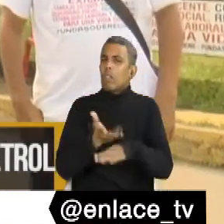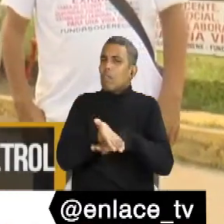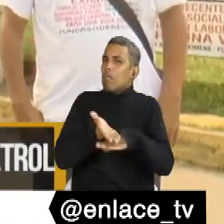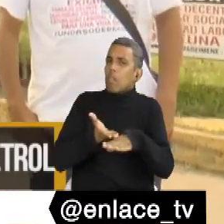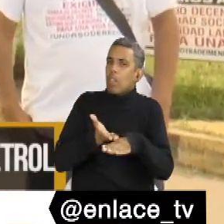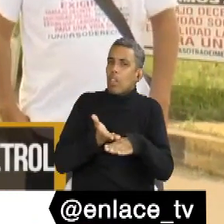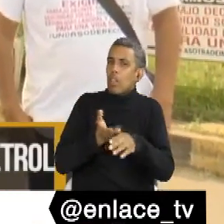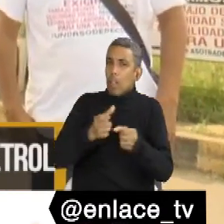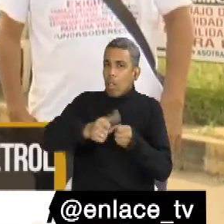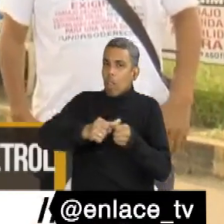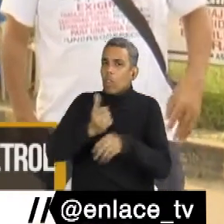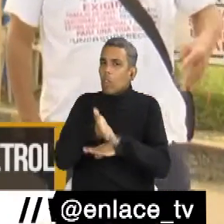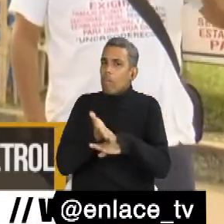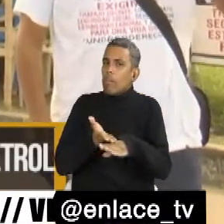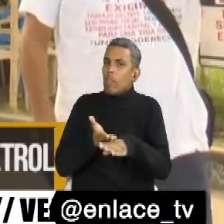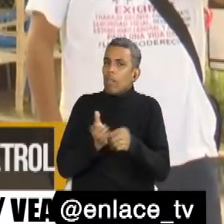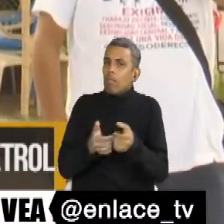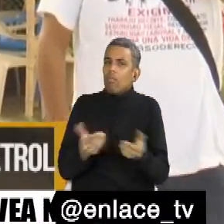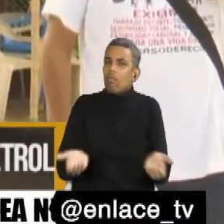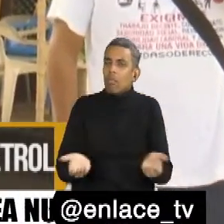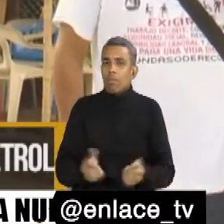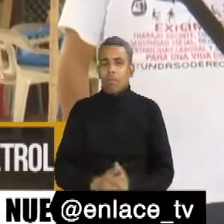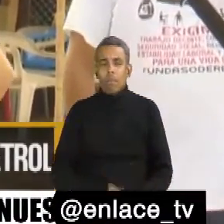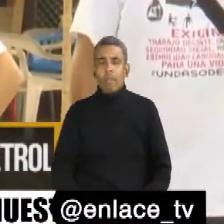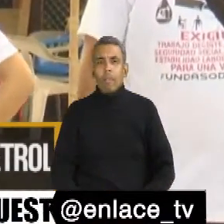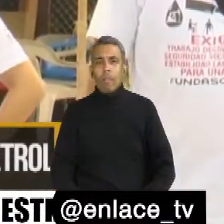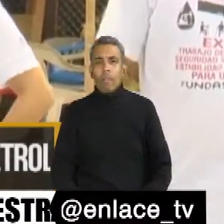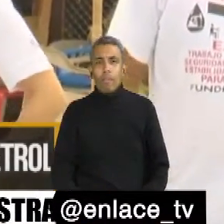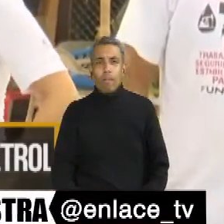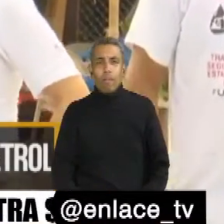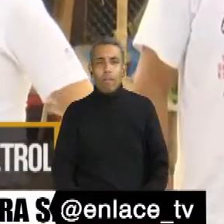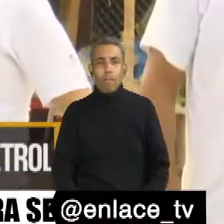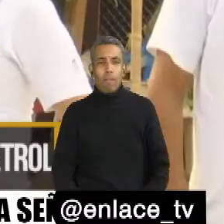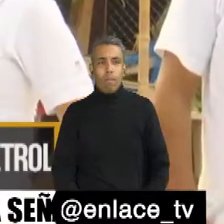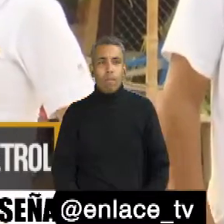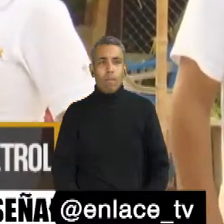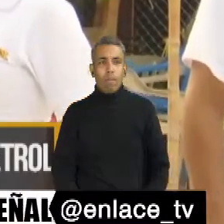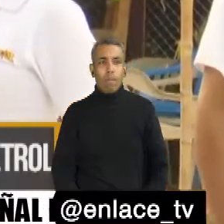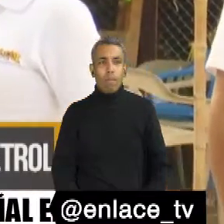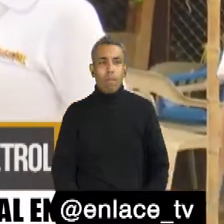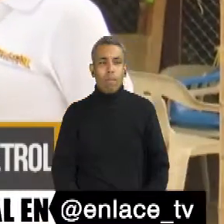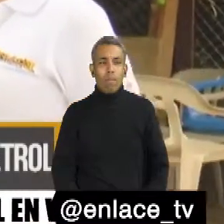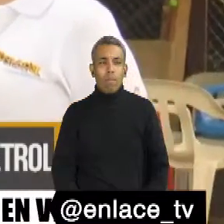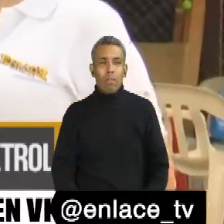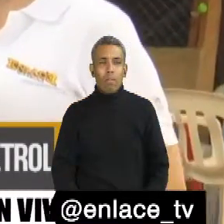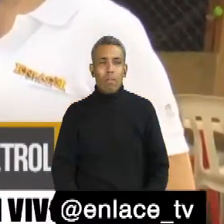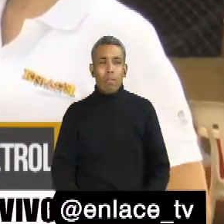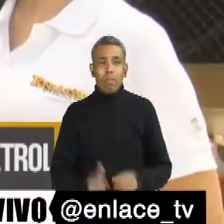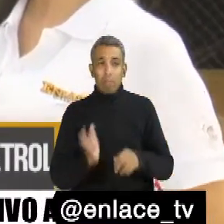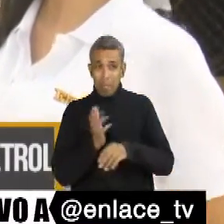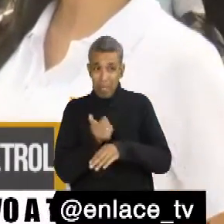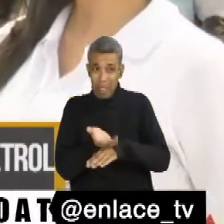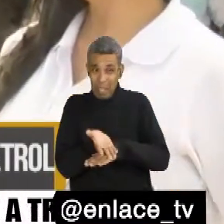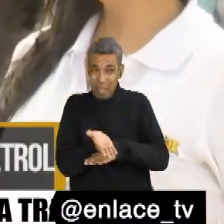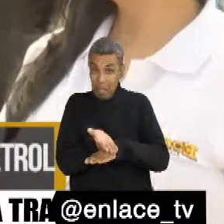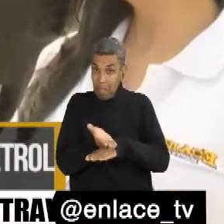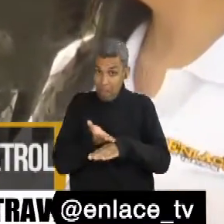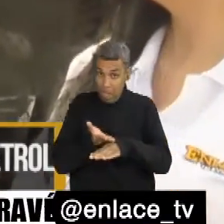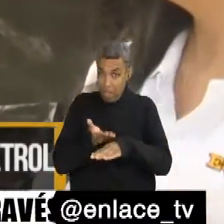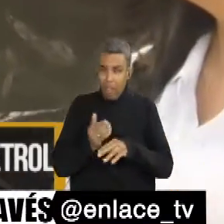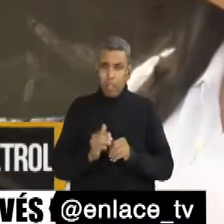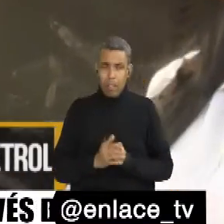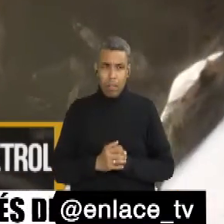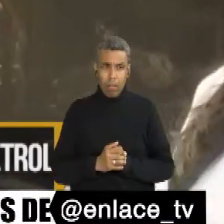a la estatal petrolera y que nada, que reciben ninguna respuesta? Bueno, nuestra exigencia sería, por ejemplo, como que se nos